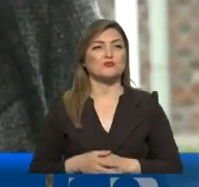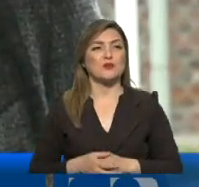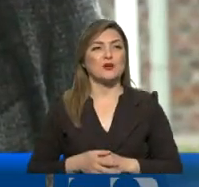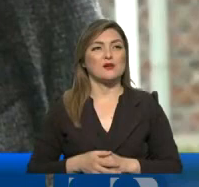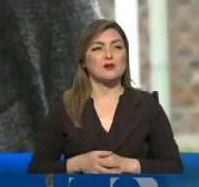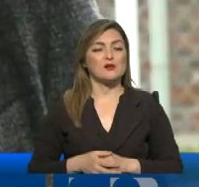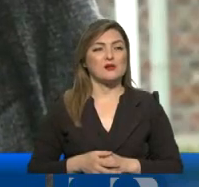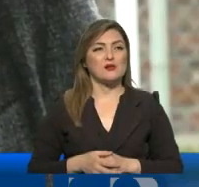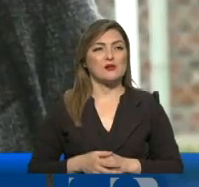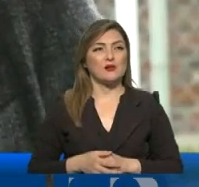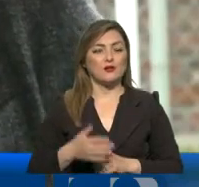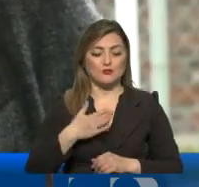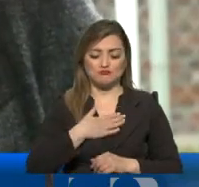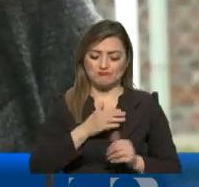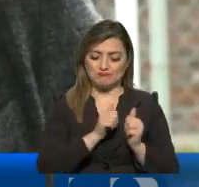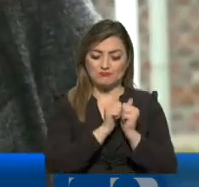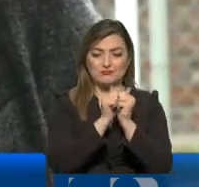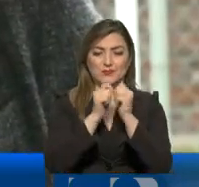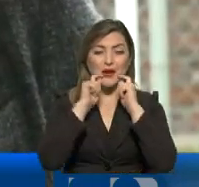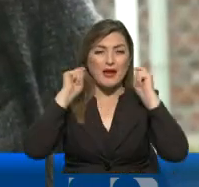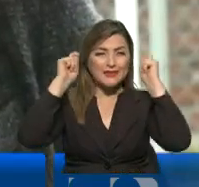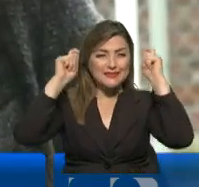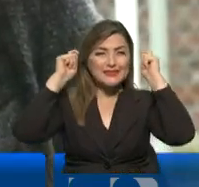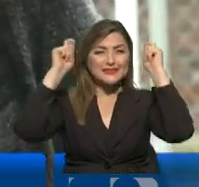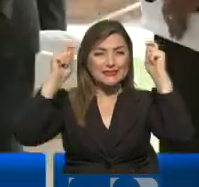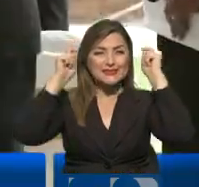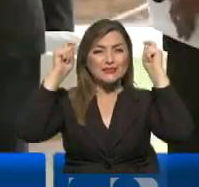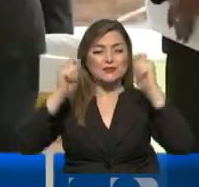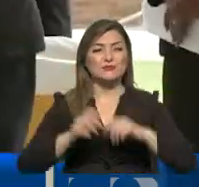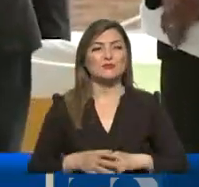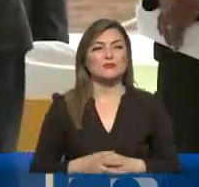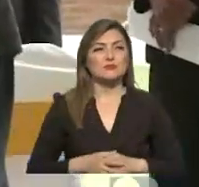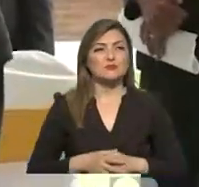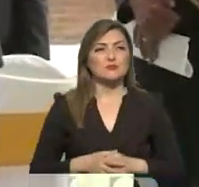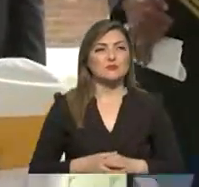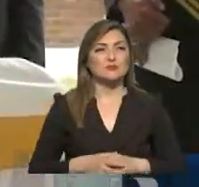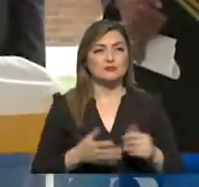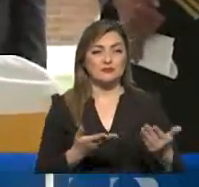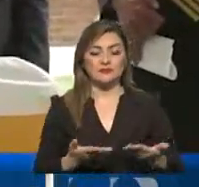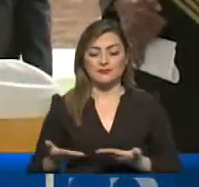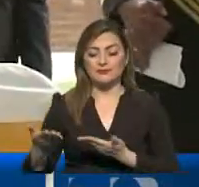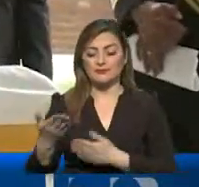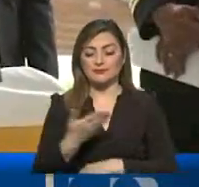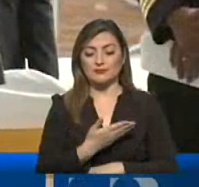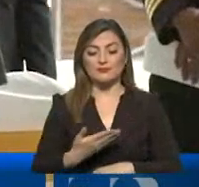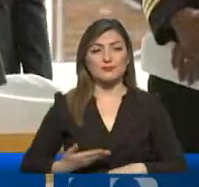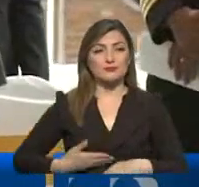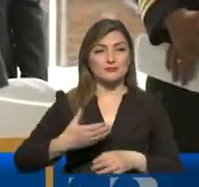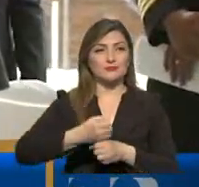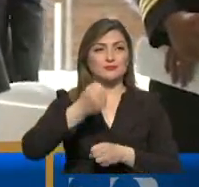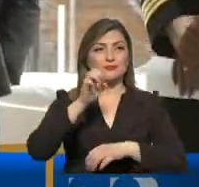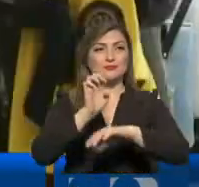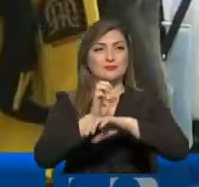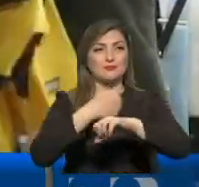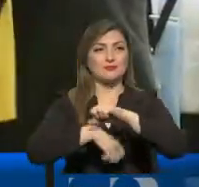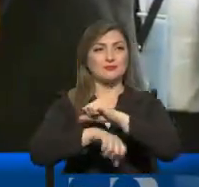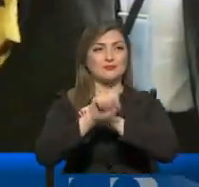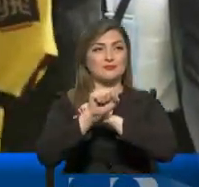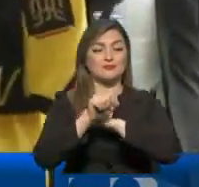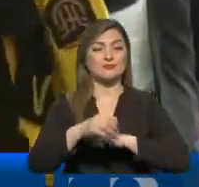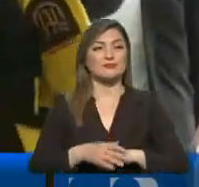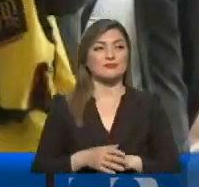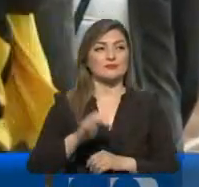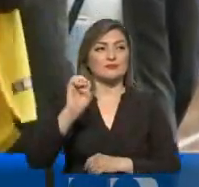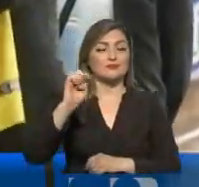Estaré acompañándolos, gritando vivas por ustedes. Tras dar la bienvenida, el presidente de la Federación Ecuatoriana de Fútbol,